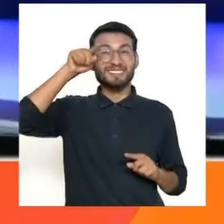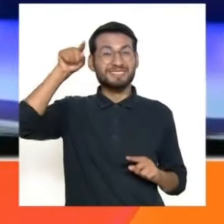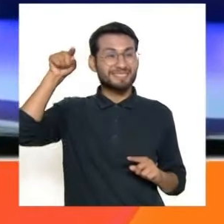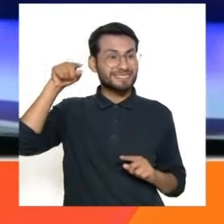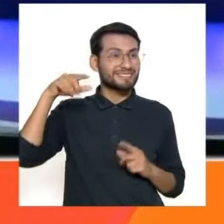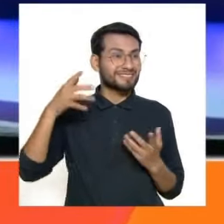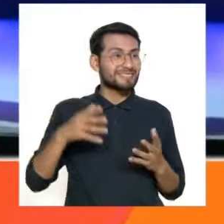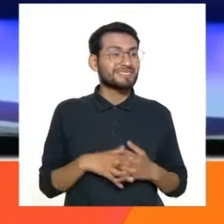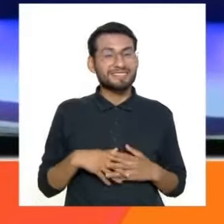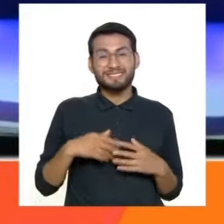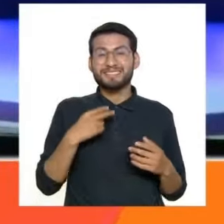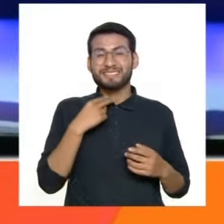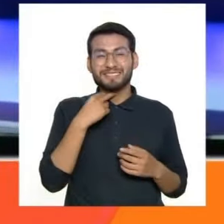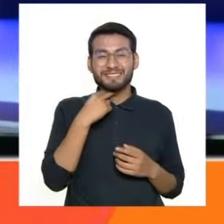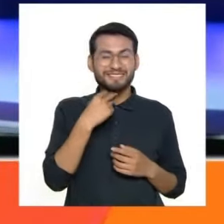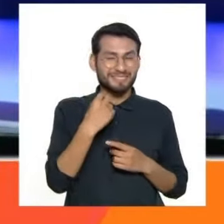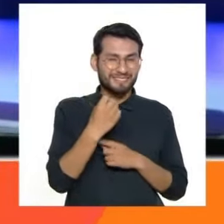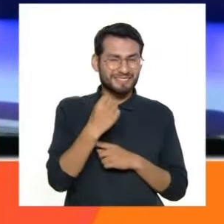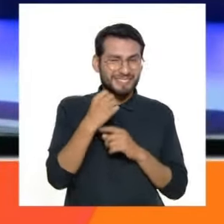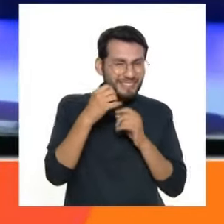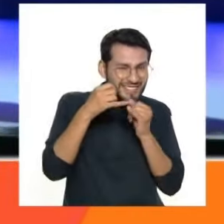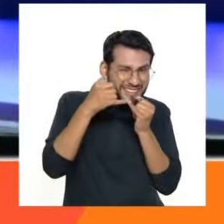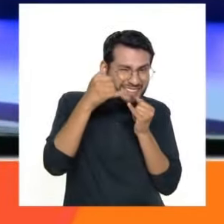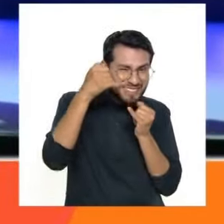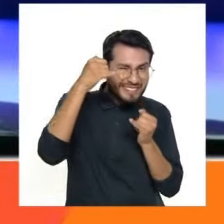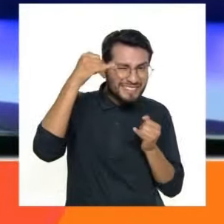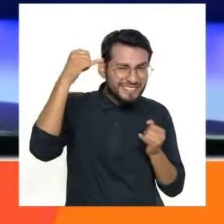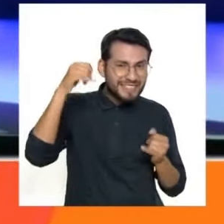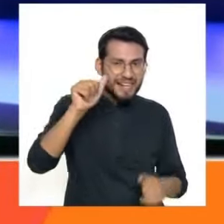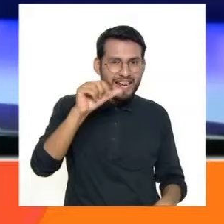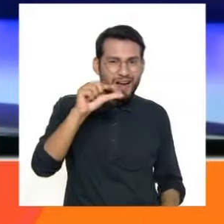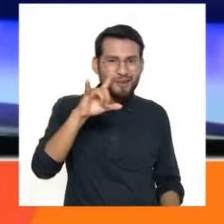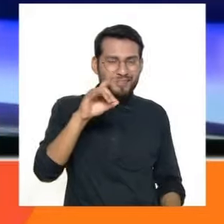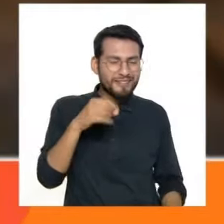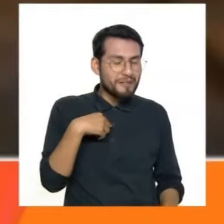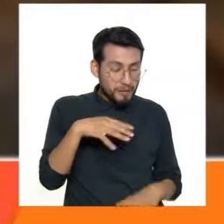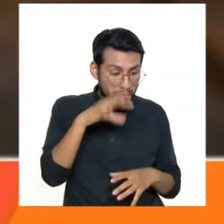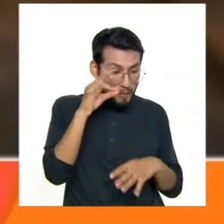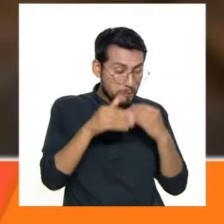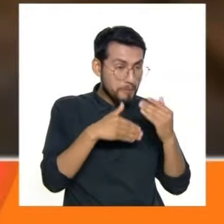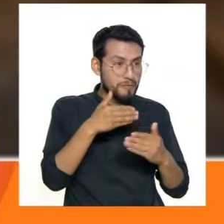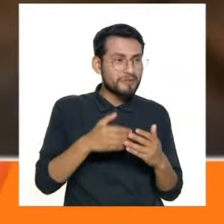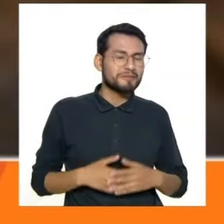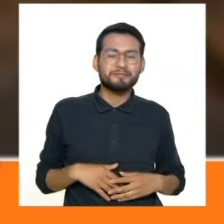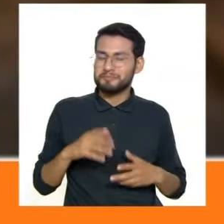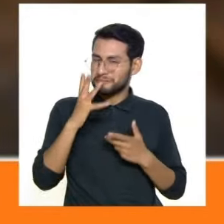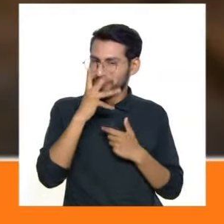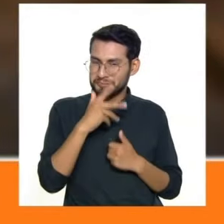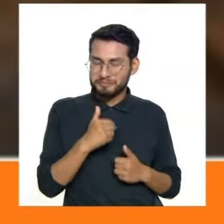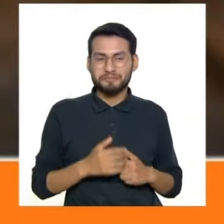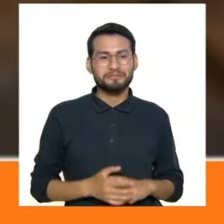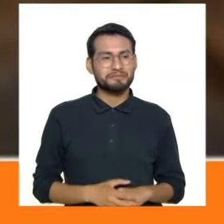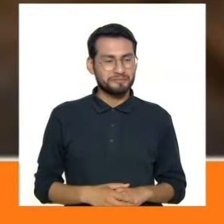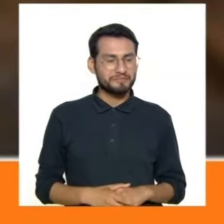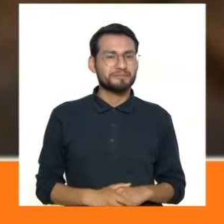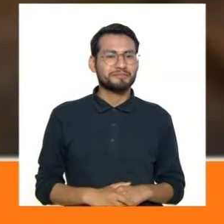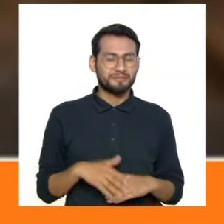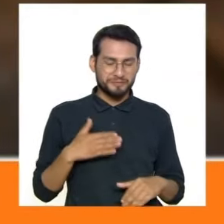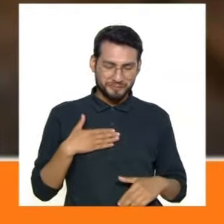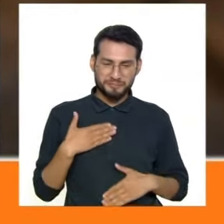de de aguda y empecé a a continuar ese ese descubrir no de mi voz fue muy lindo la verdad este